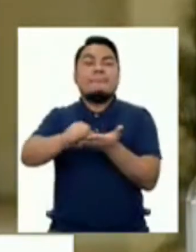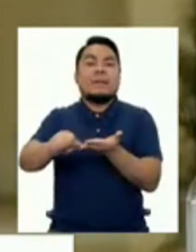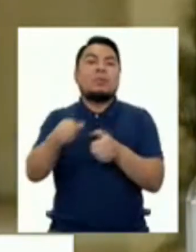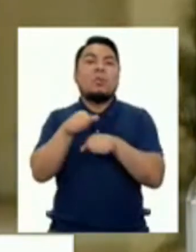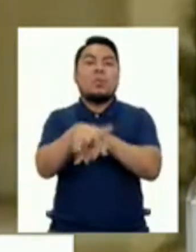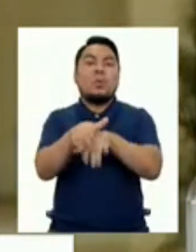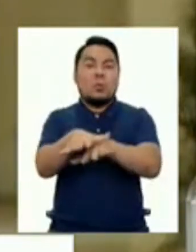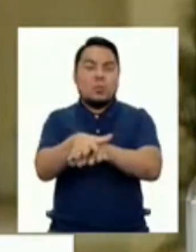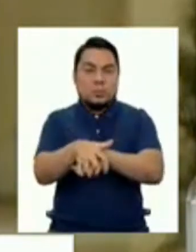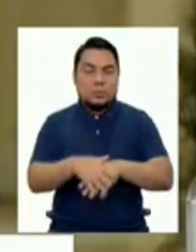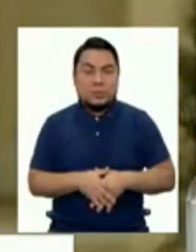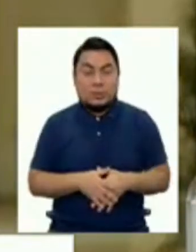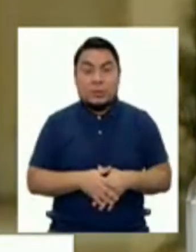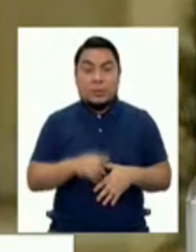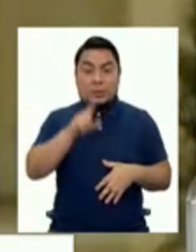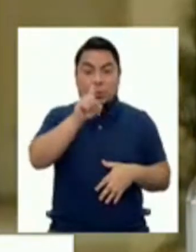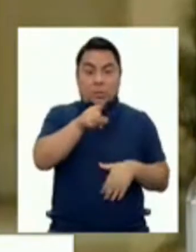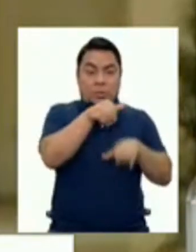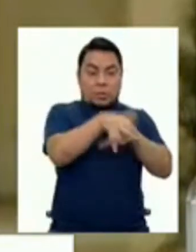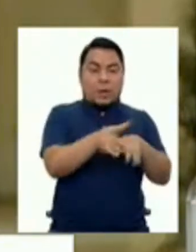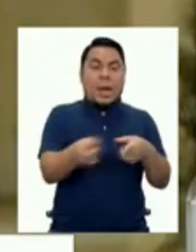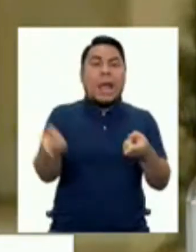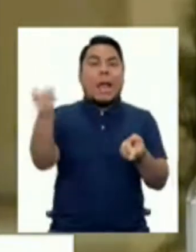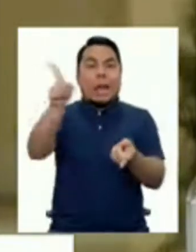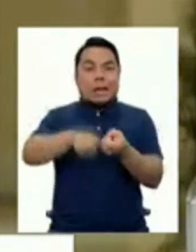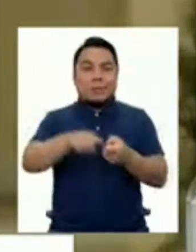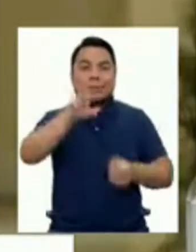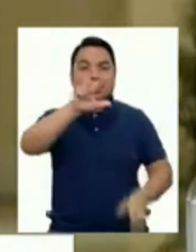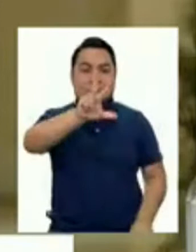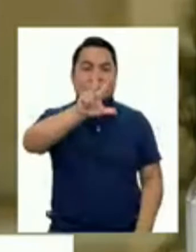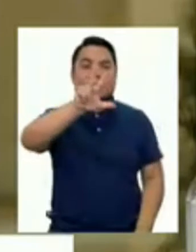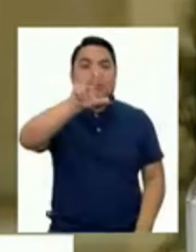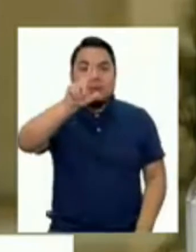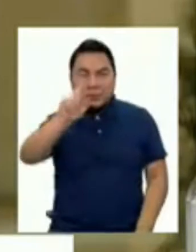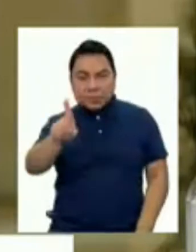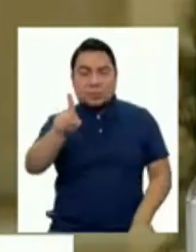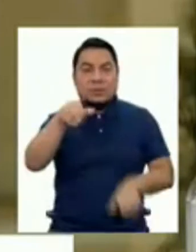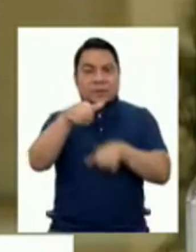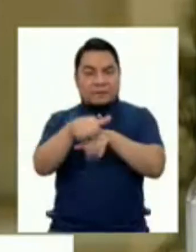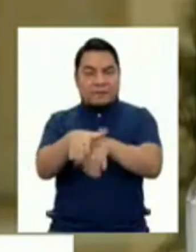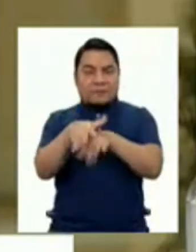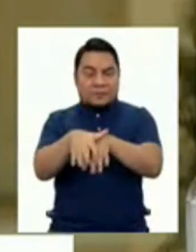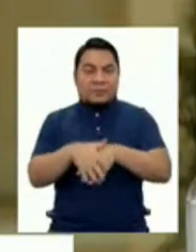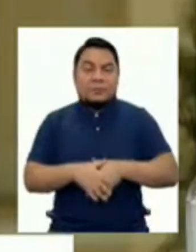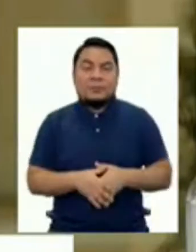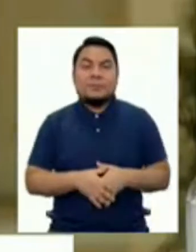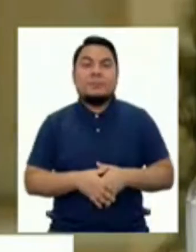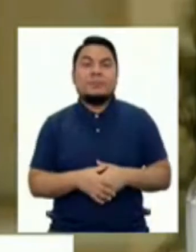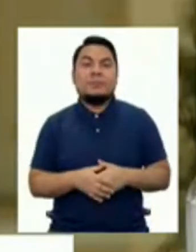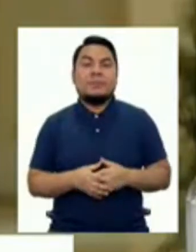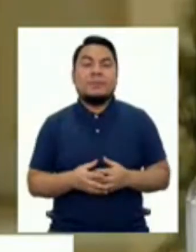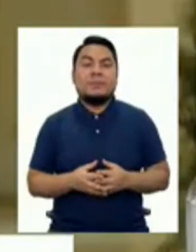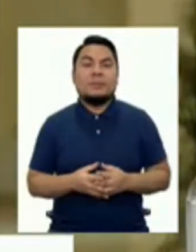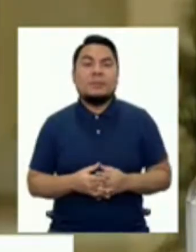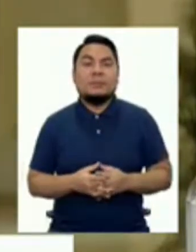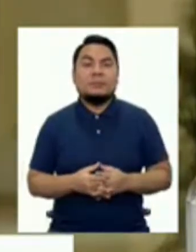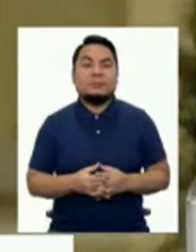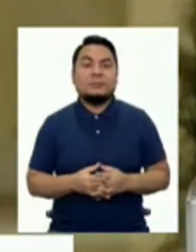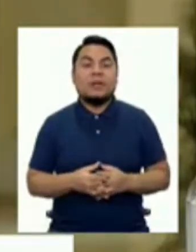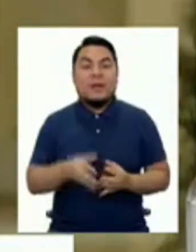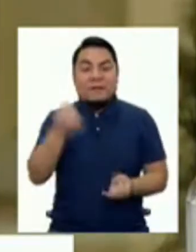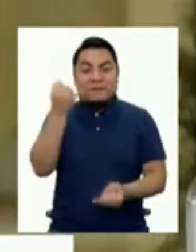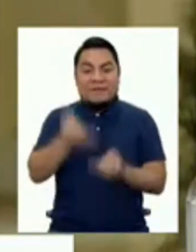julio, desde 1 de julio hasta el 31, fines de mes